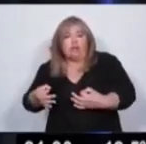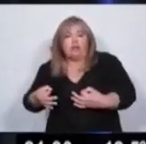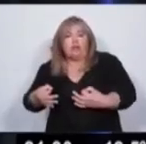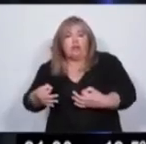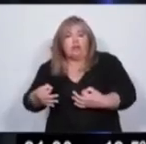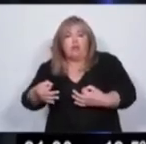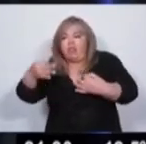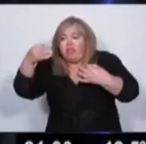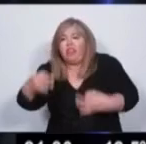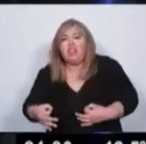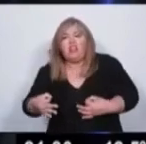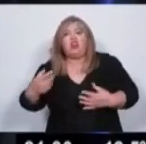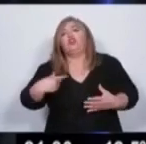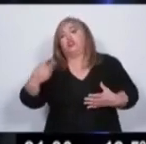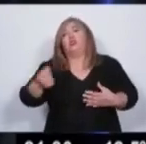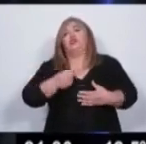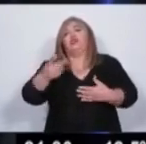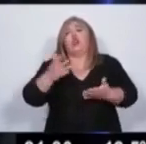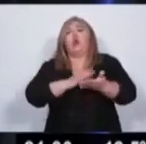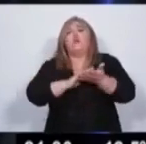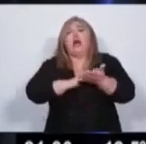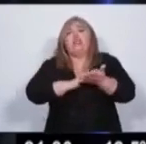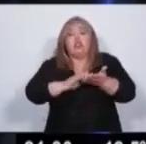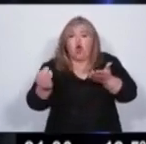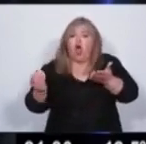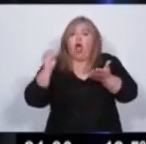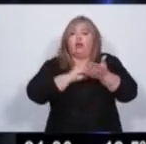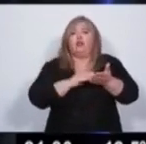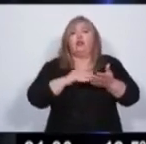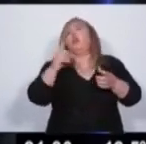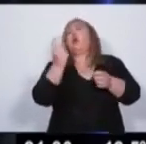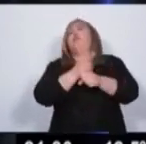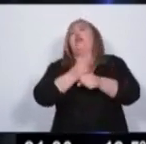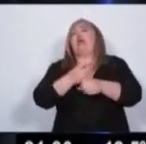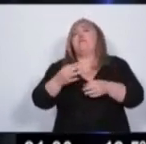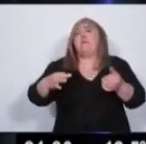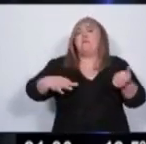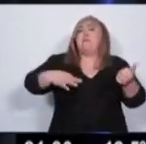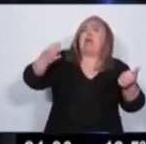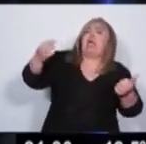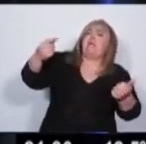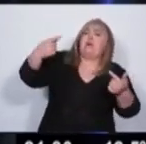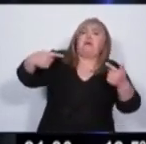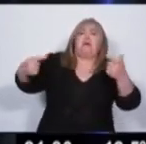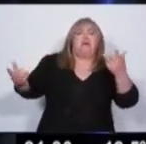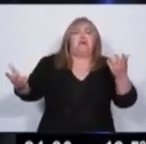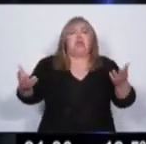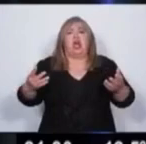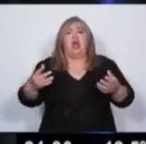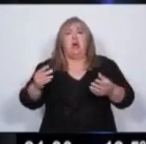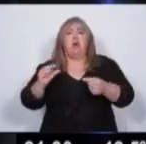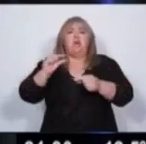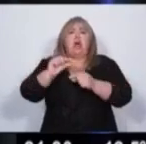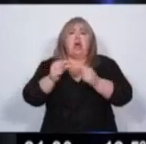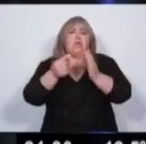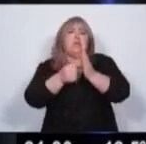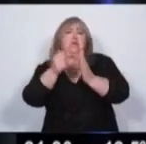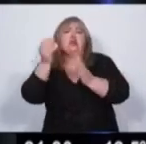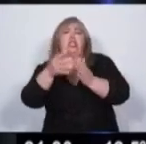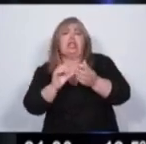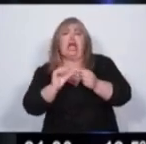concentren todo en el básico no podemos estar haciendo premio y todo eso que finalmente es seguir precarizando al